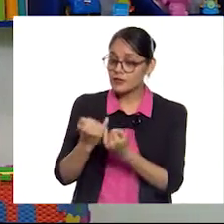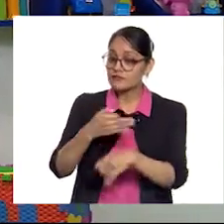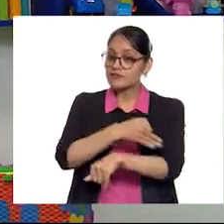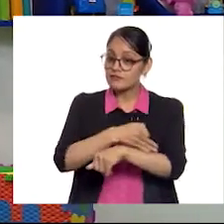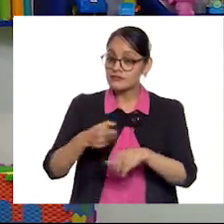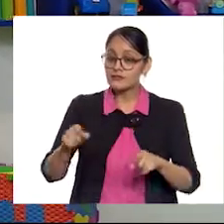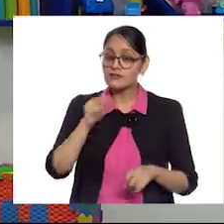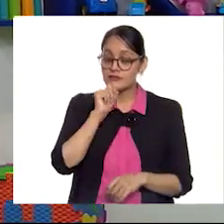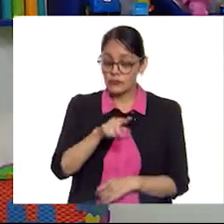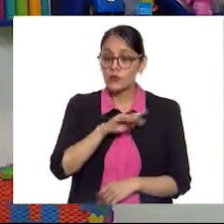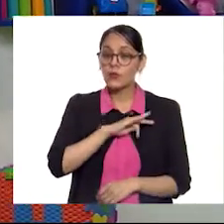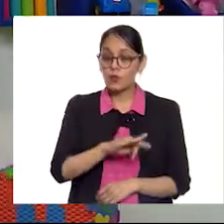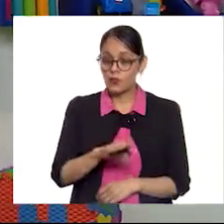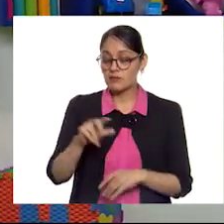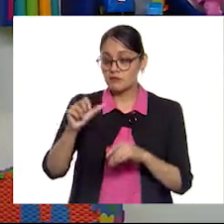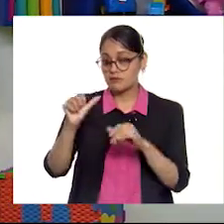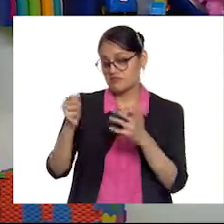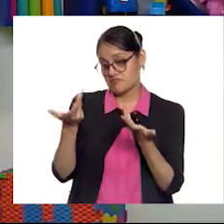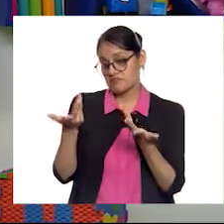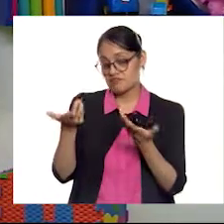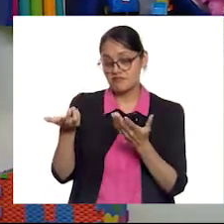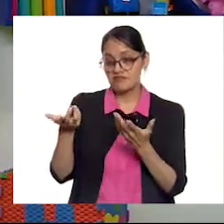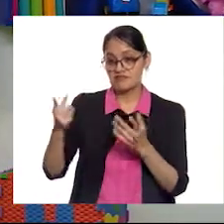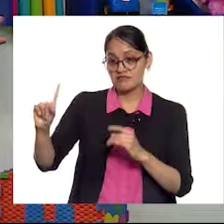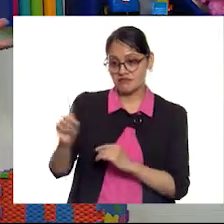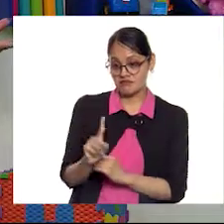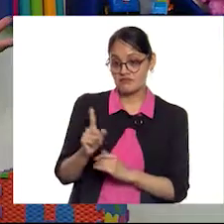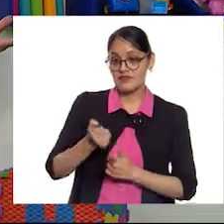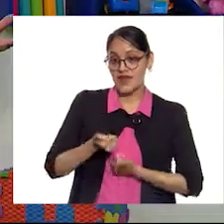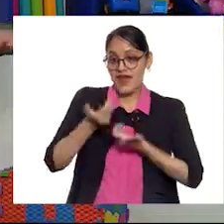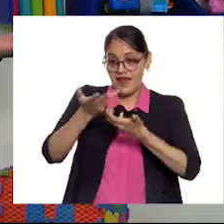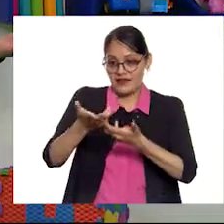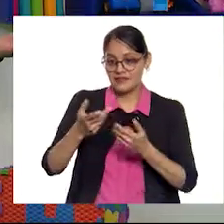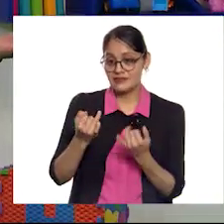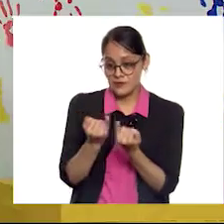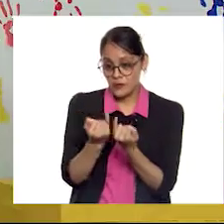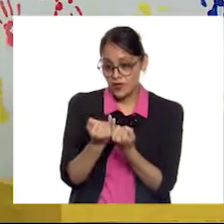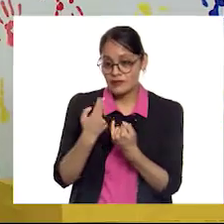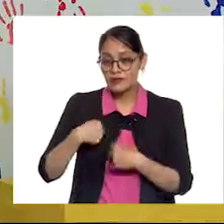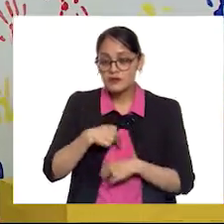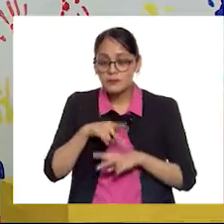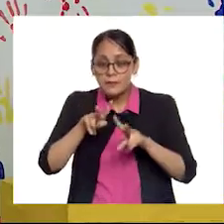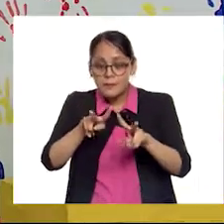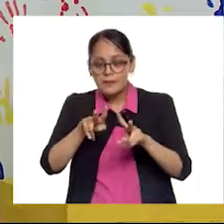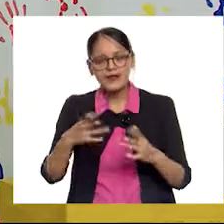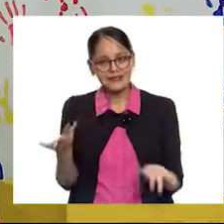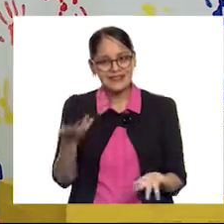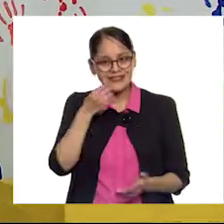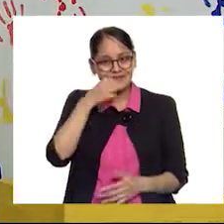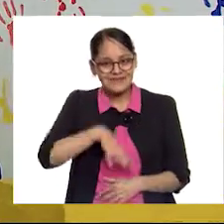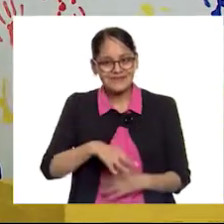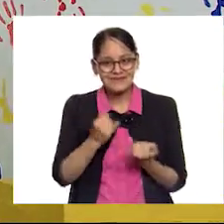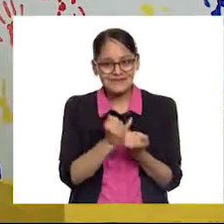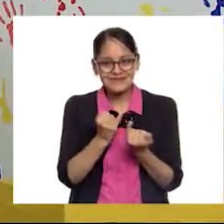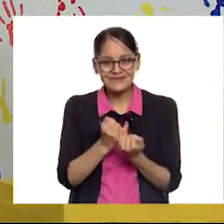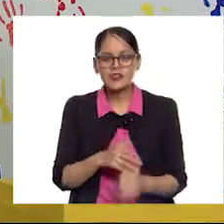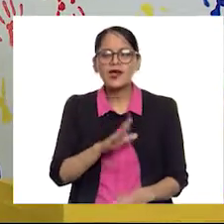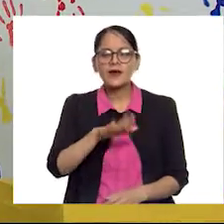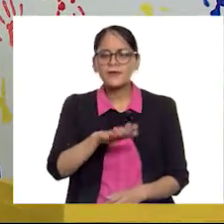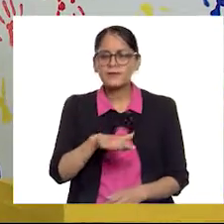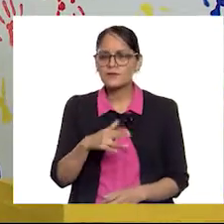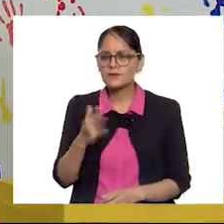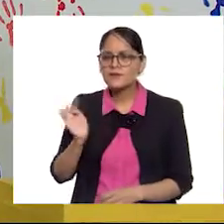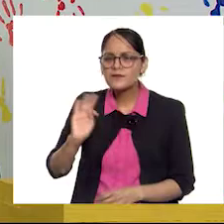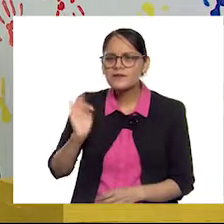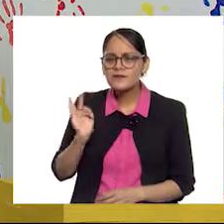familia también sean artistas y bueno, y nosotros el público? Exacto, Pepe, sí, eso sería muy padre. ¿Y qué tal que